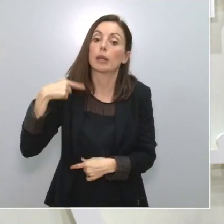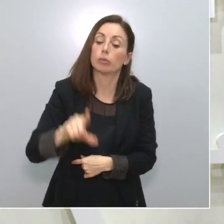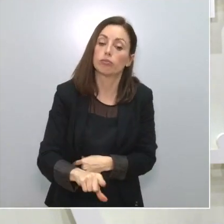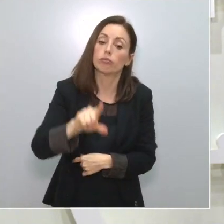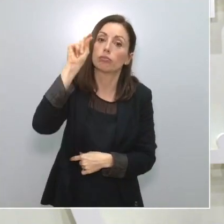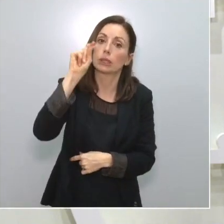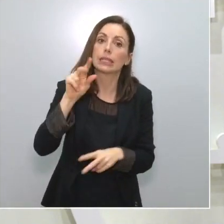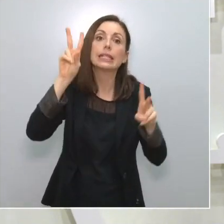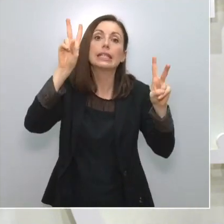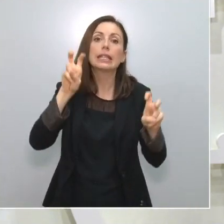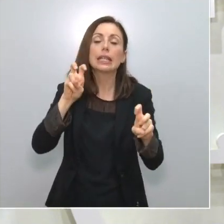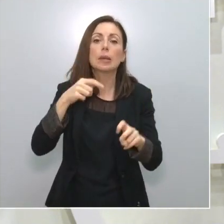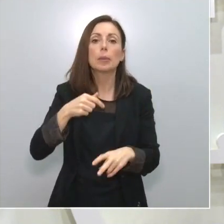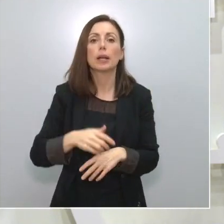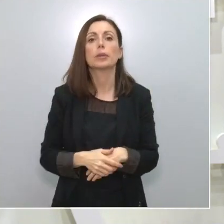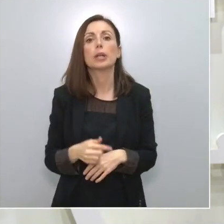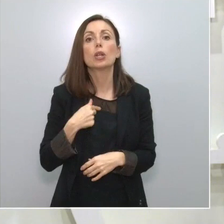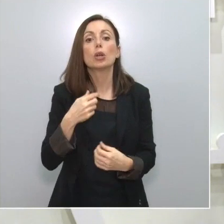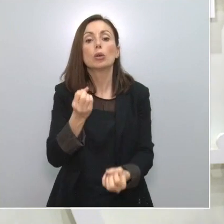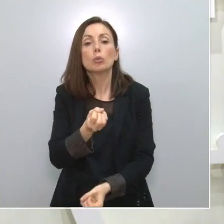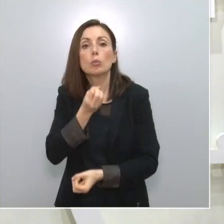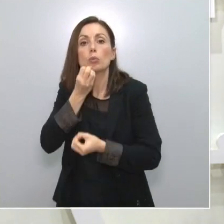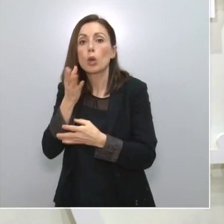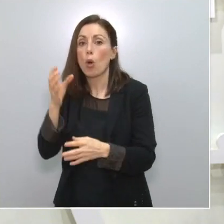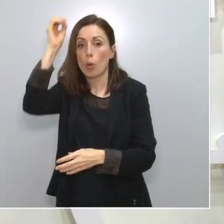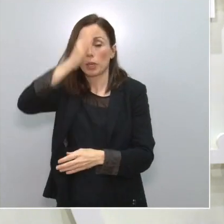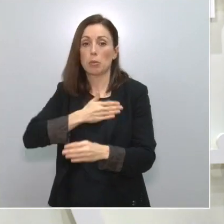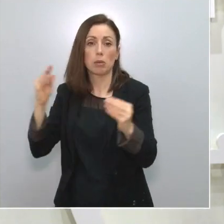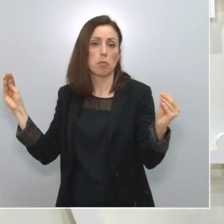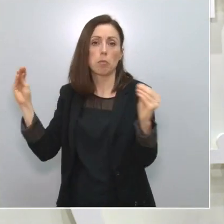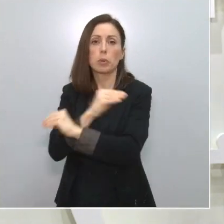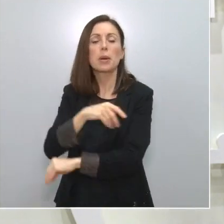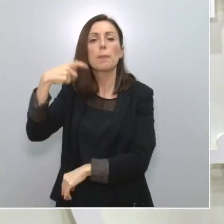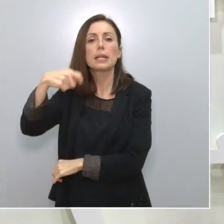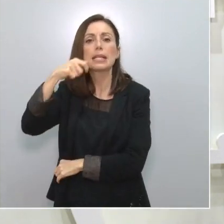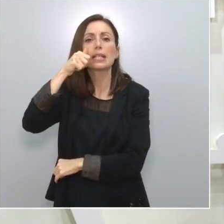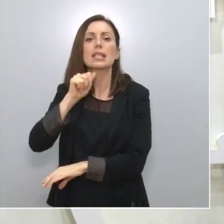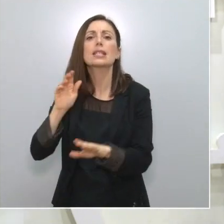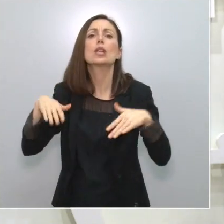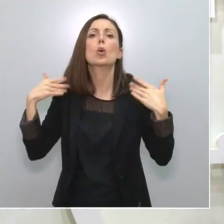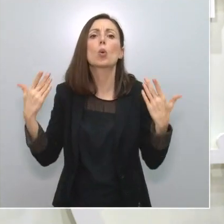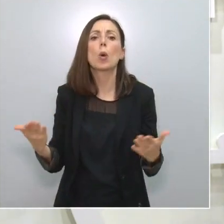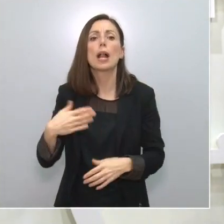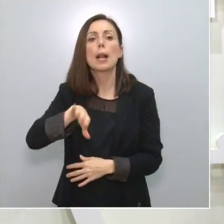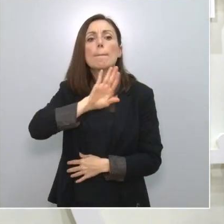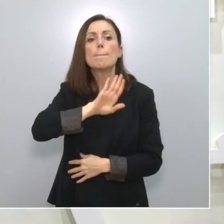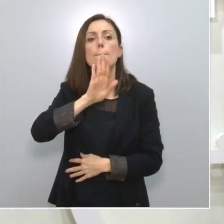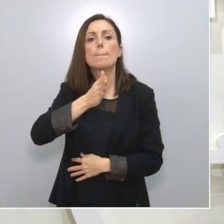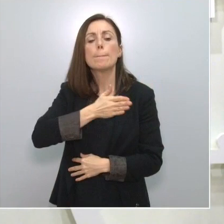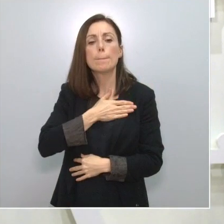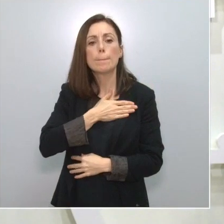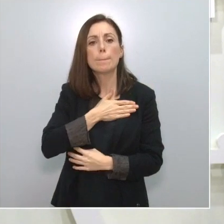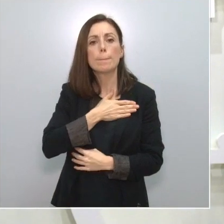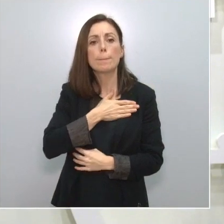cuestiones que yo le he manifestado en la que no estoy de acuerdo al presidente Sánchez es que mañana, si